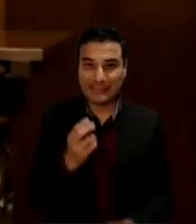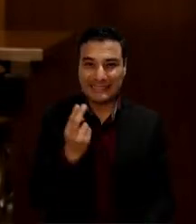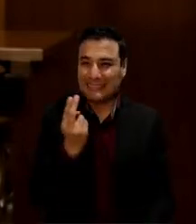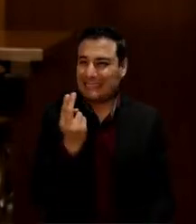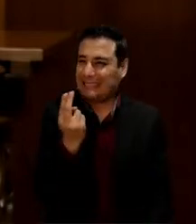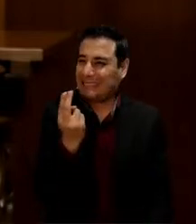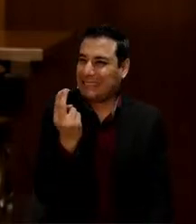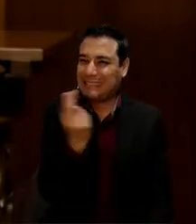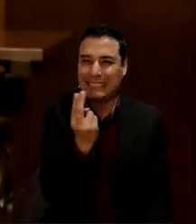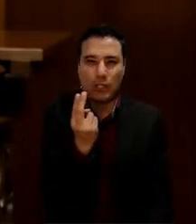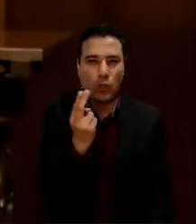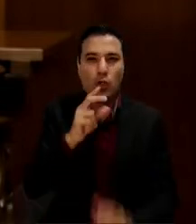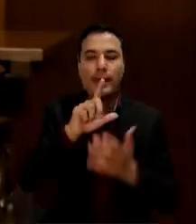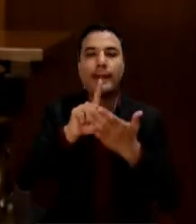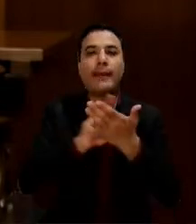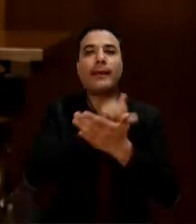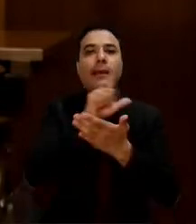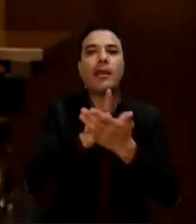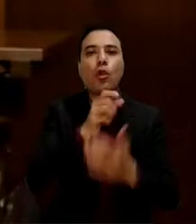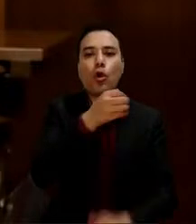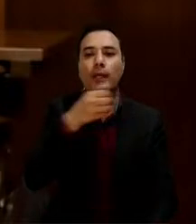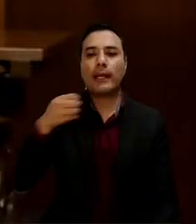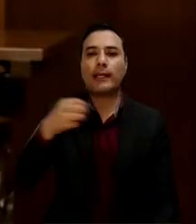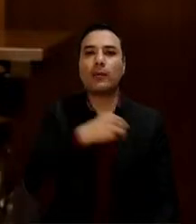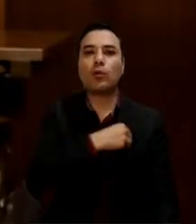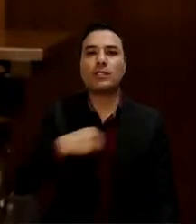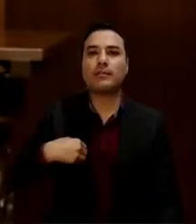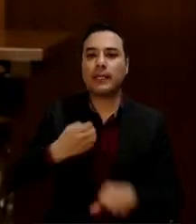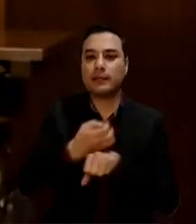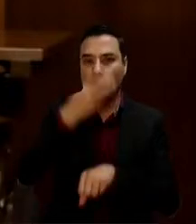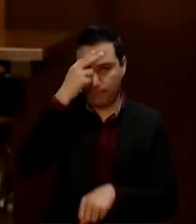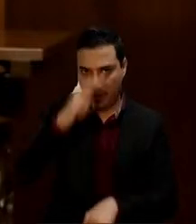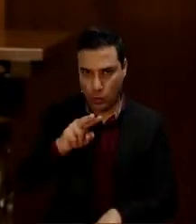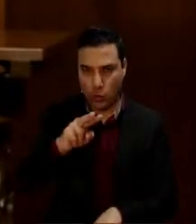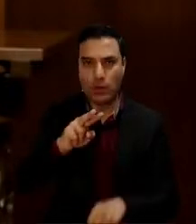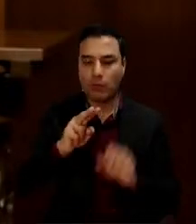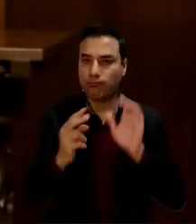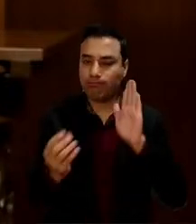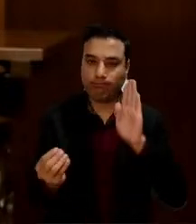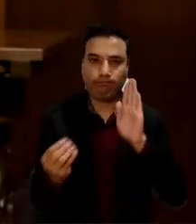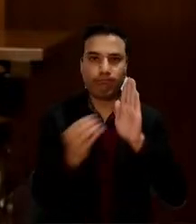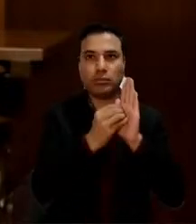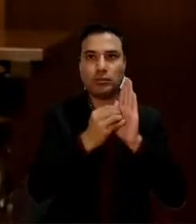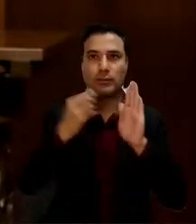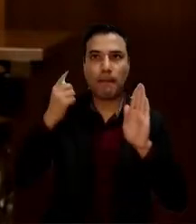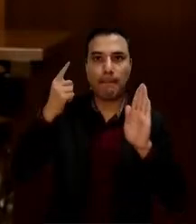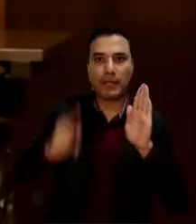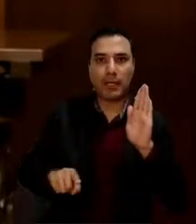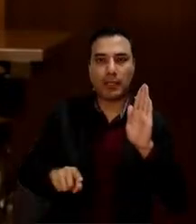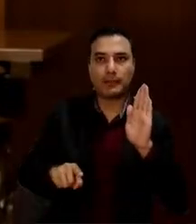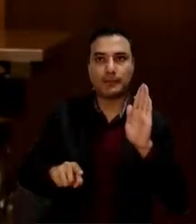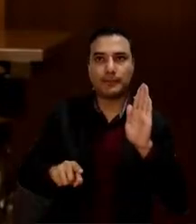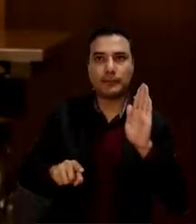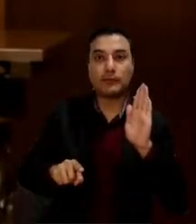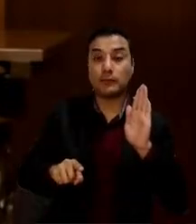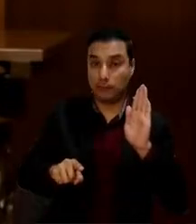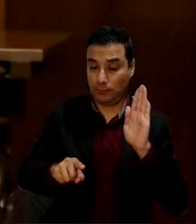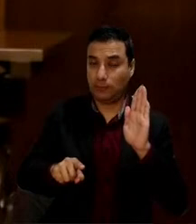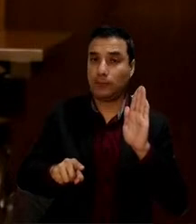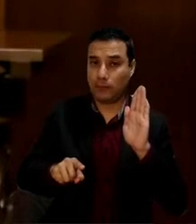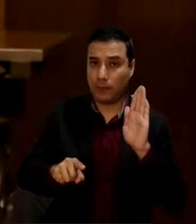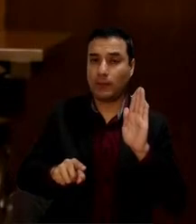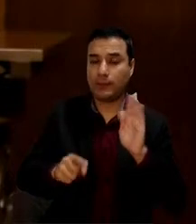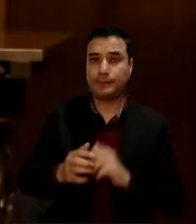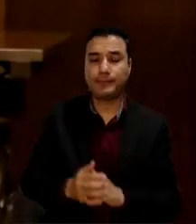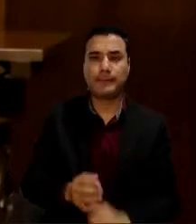mandatada por la Ley Orgánica Municipal del Estado de México. Como sustento de que lo anteriormente expresado no